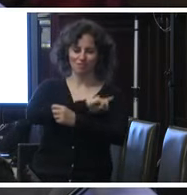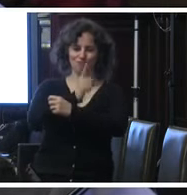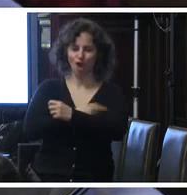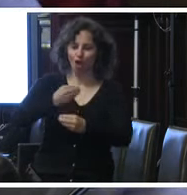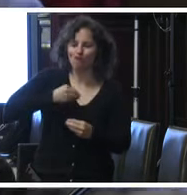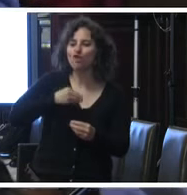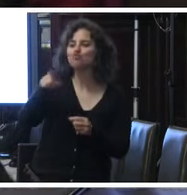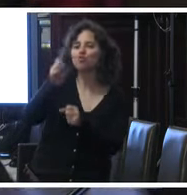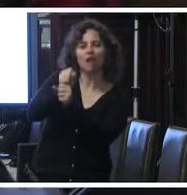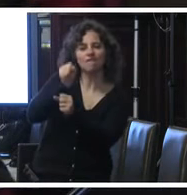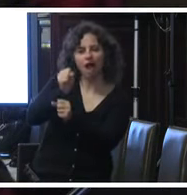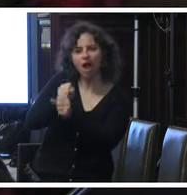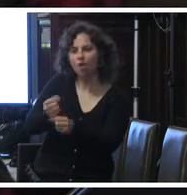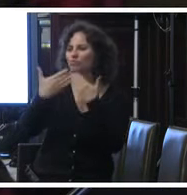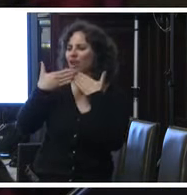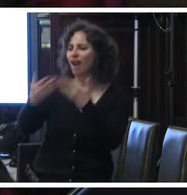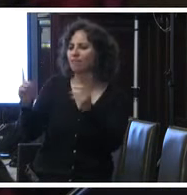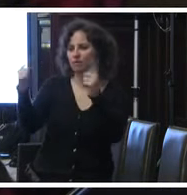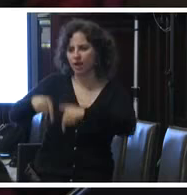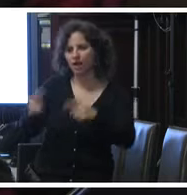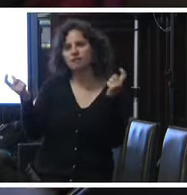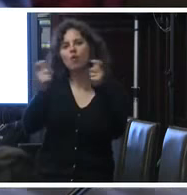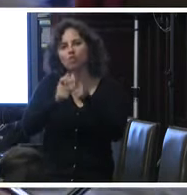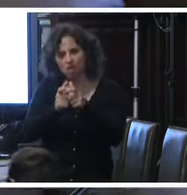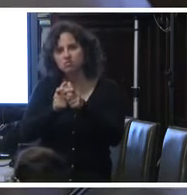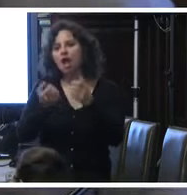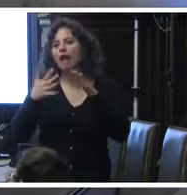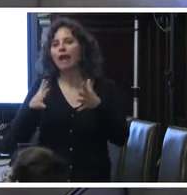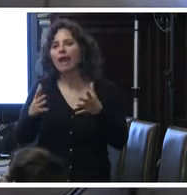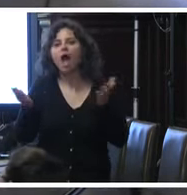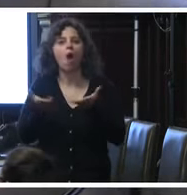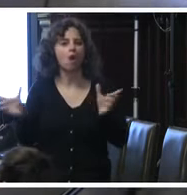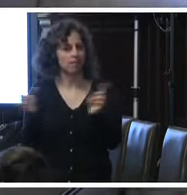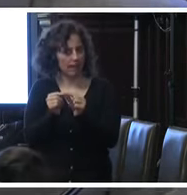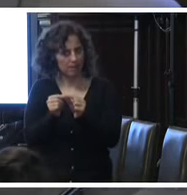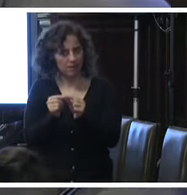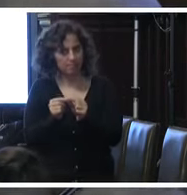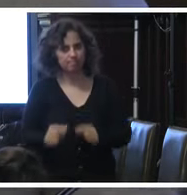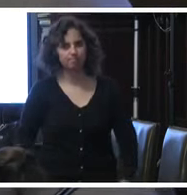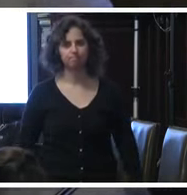el trabajo que están haciendo. Gracias por venir a esta audiencia que queda cerrada.